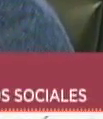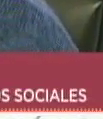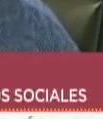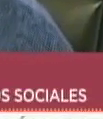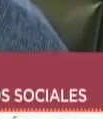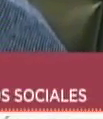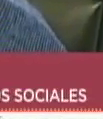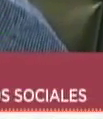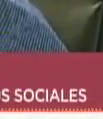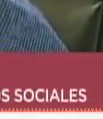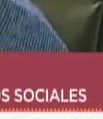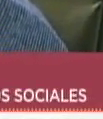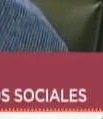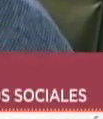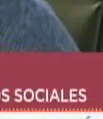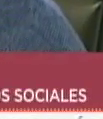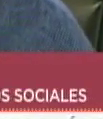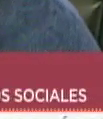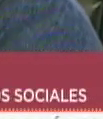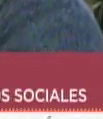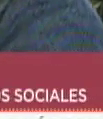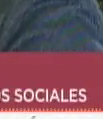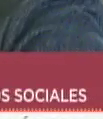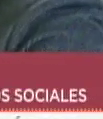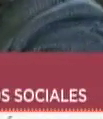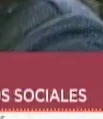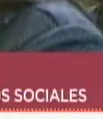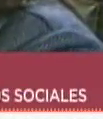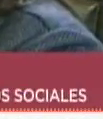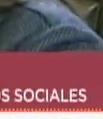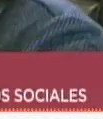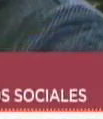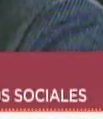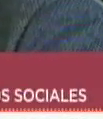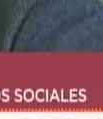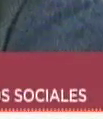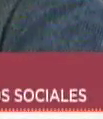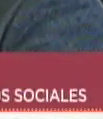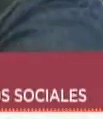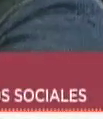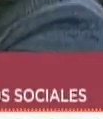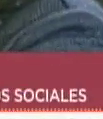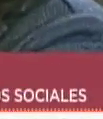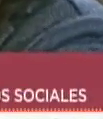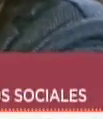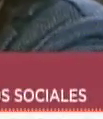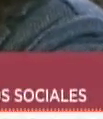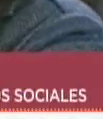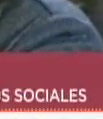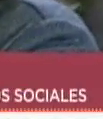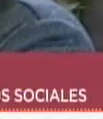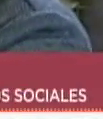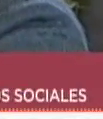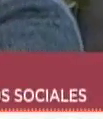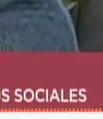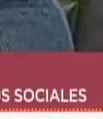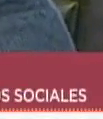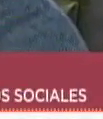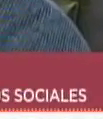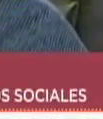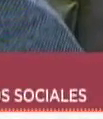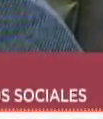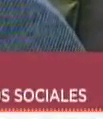en esta inversión que está haciendo ahorita, no es solamente en los cascos históricos, en los cascos centrales